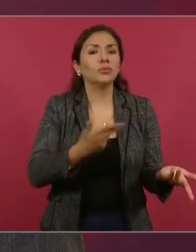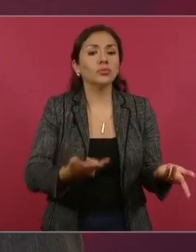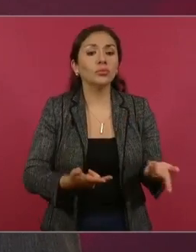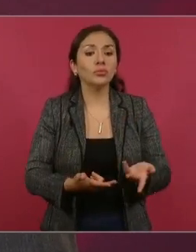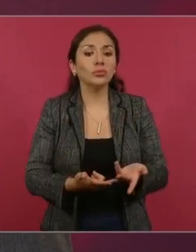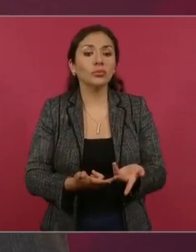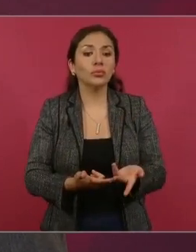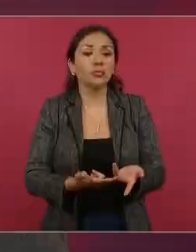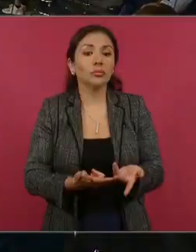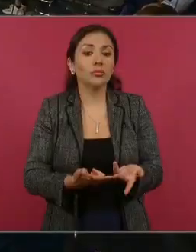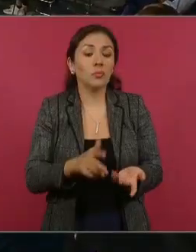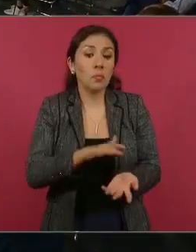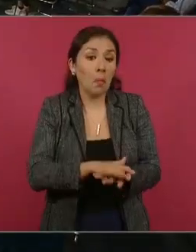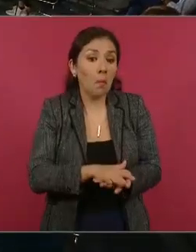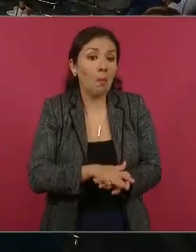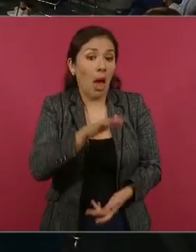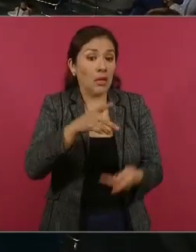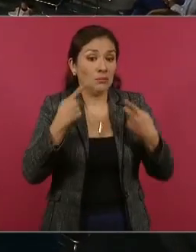la mayoría